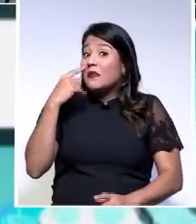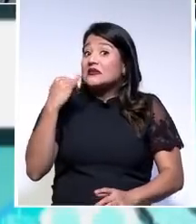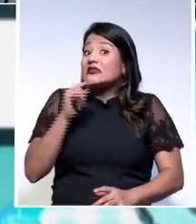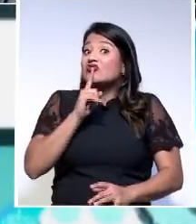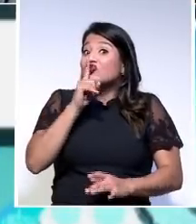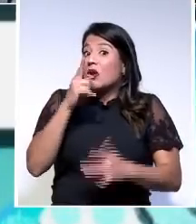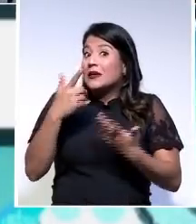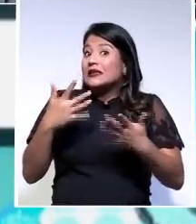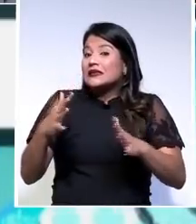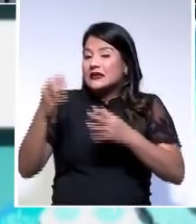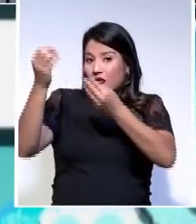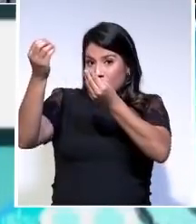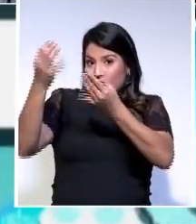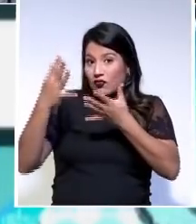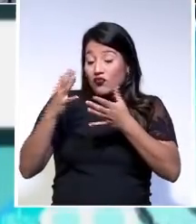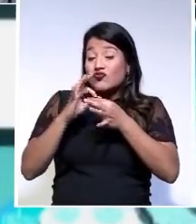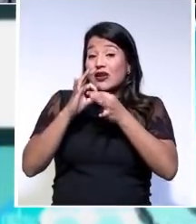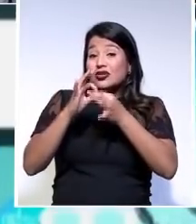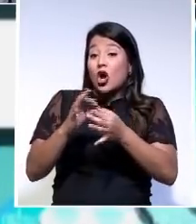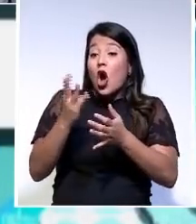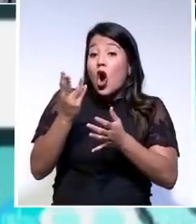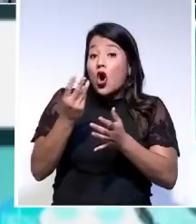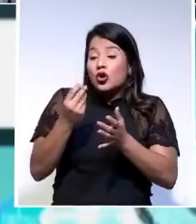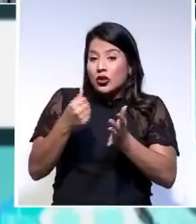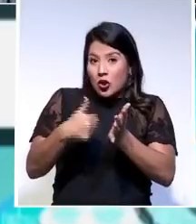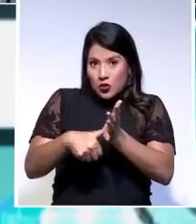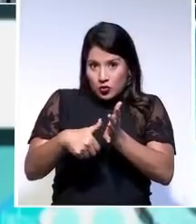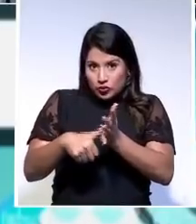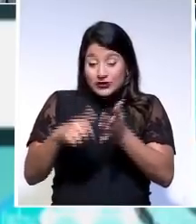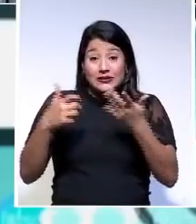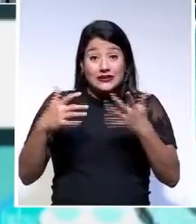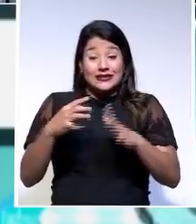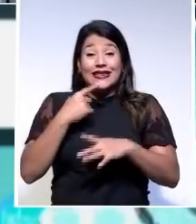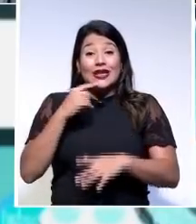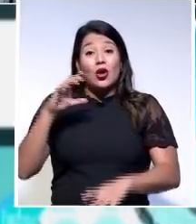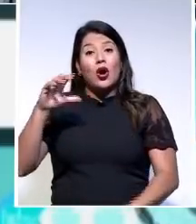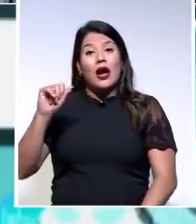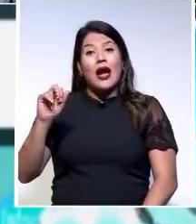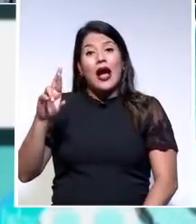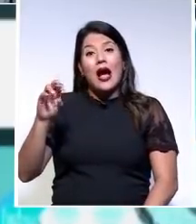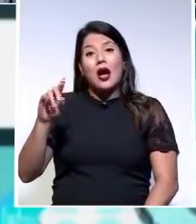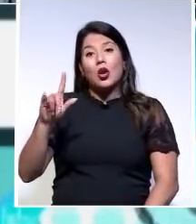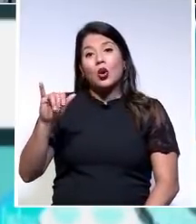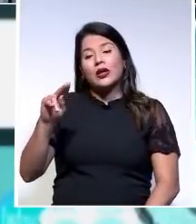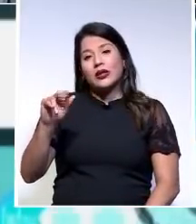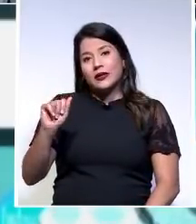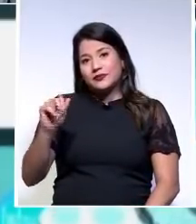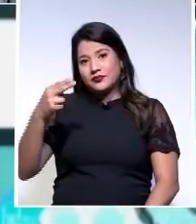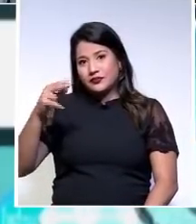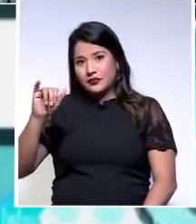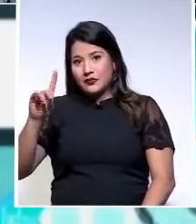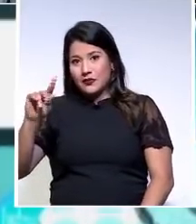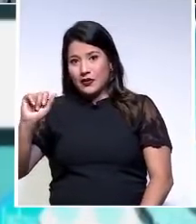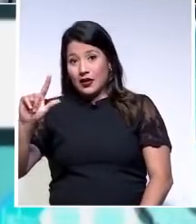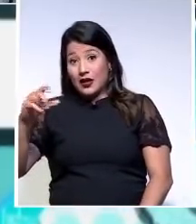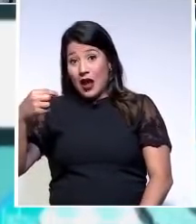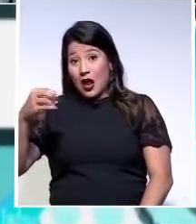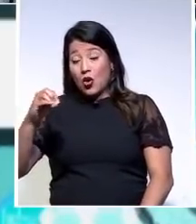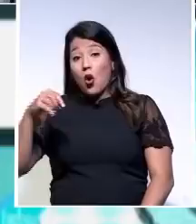los resultados de este conteo manual. Ya se indicó que Carolina Hidalgo estará hablando a las